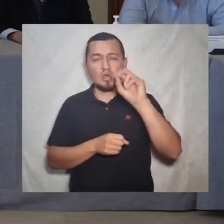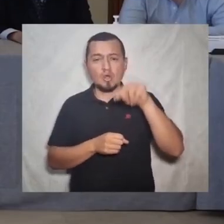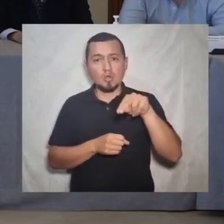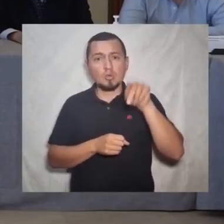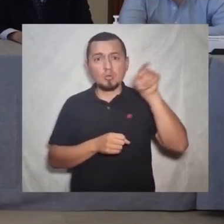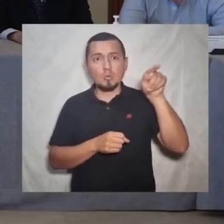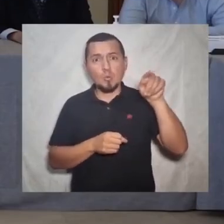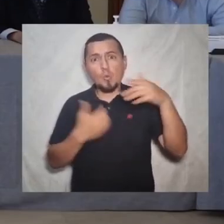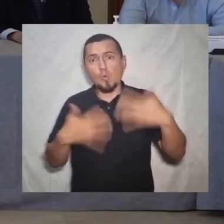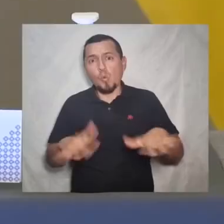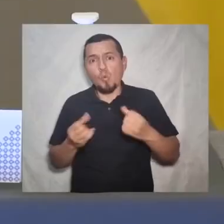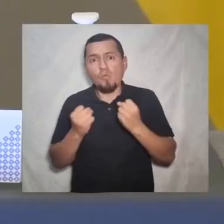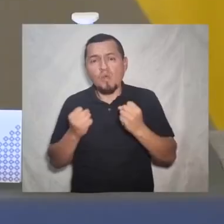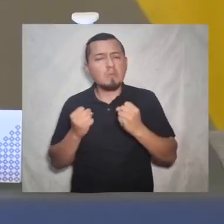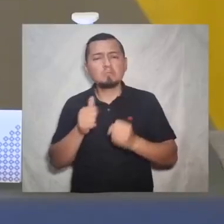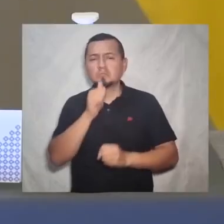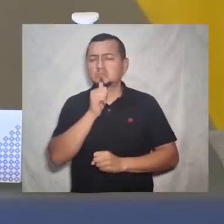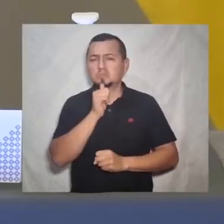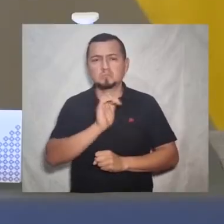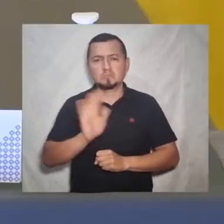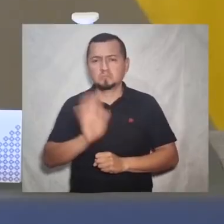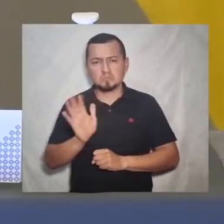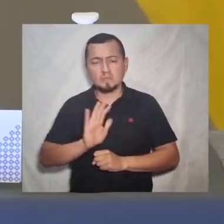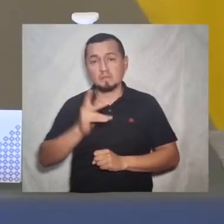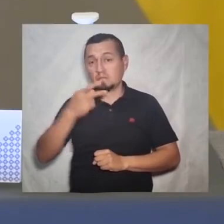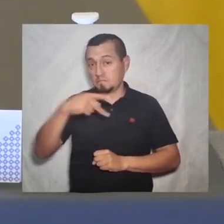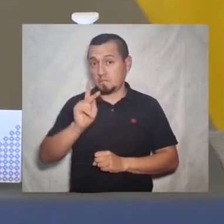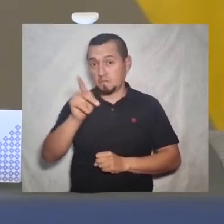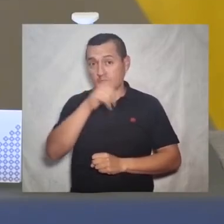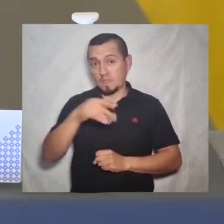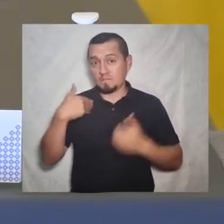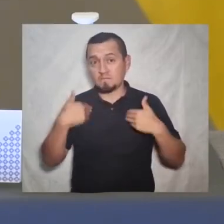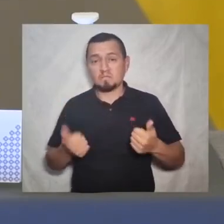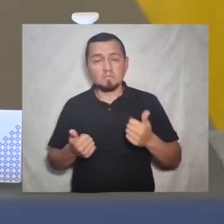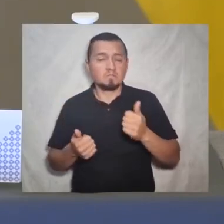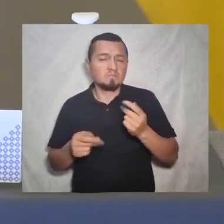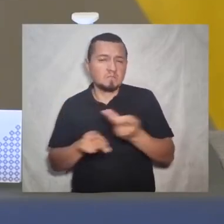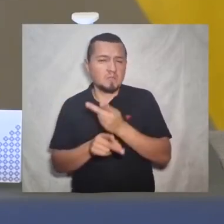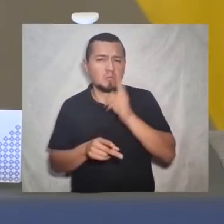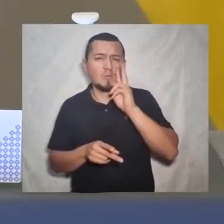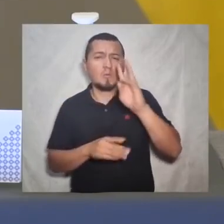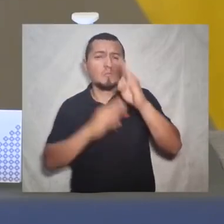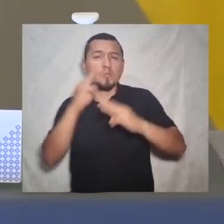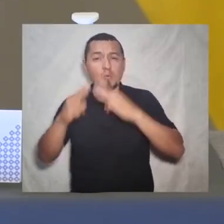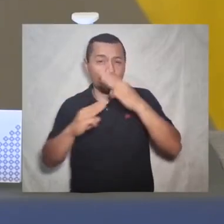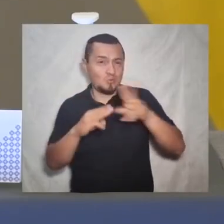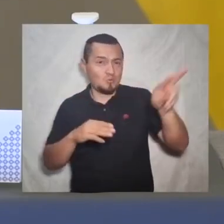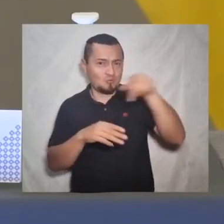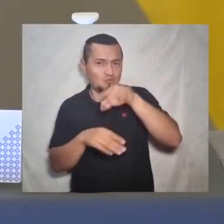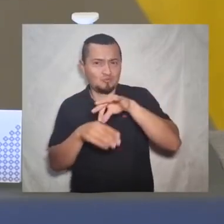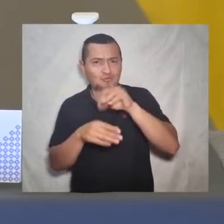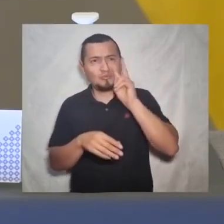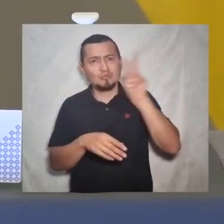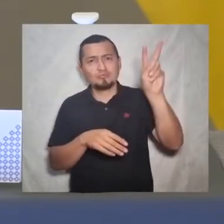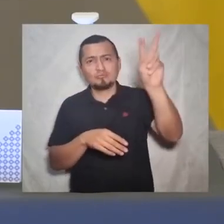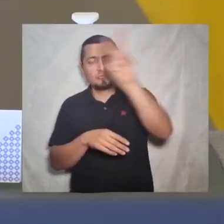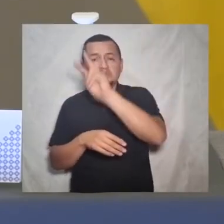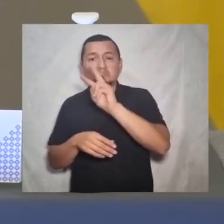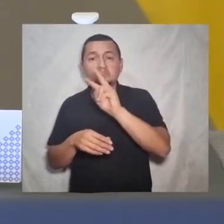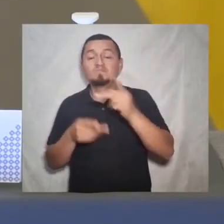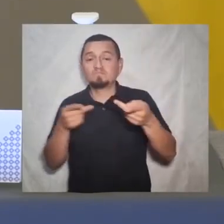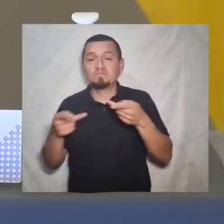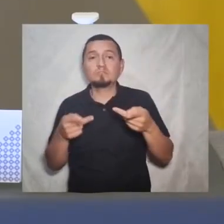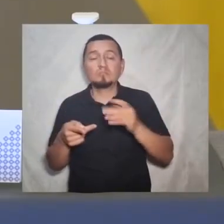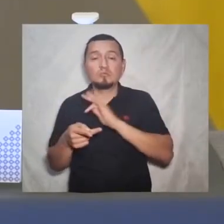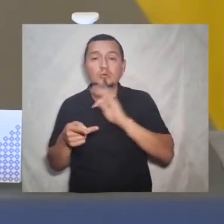con el gobierno federal que encabeza el presidente Andrés Manuel López Obrador. Estrategia mediática con la que el